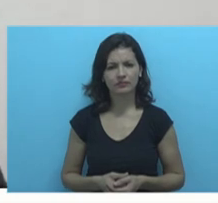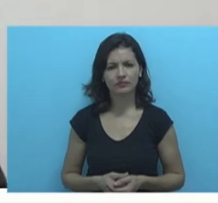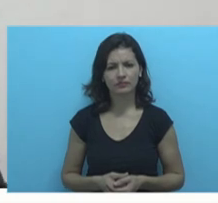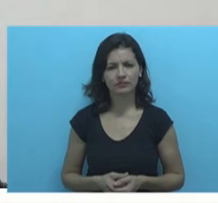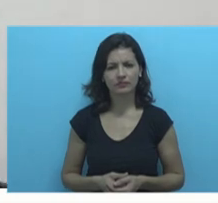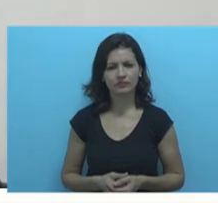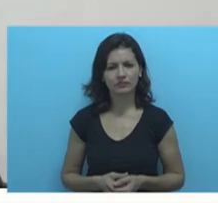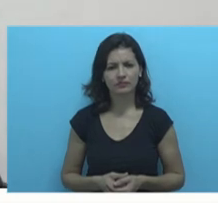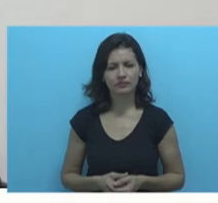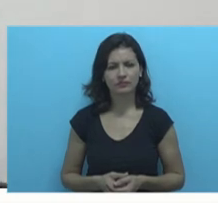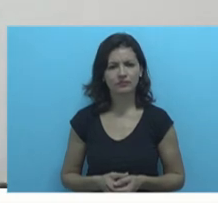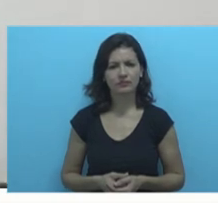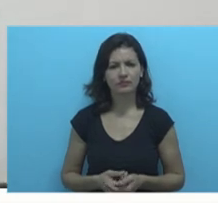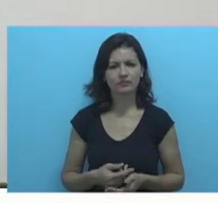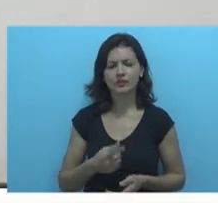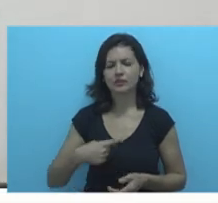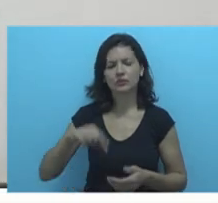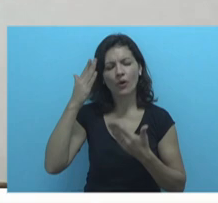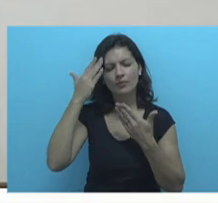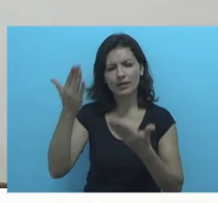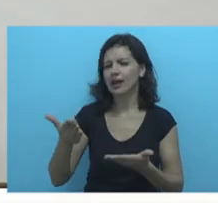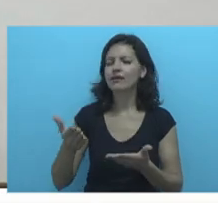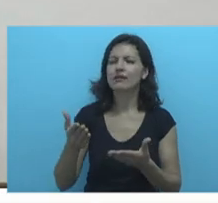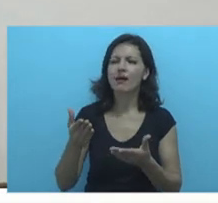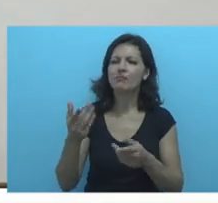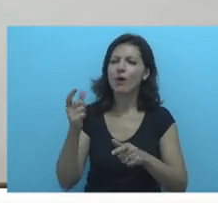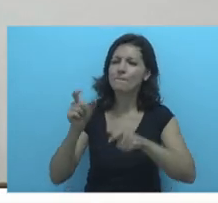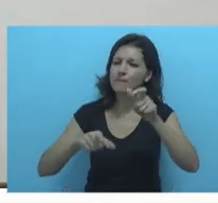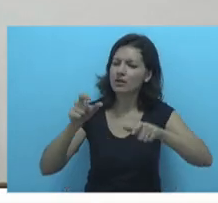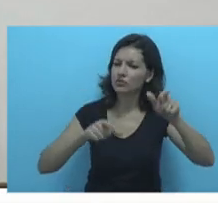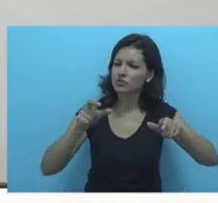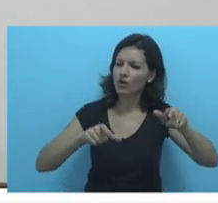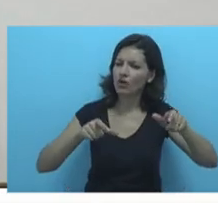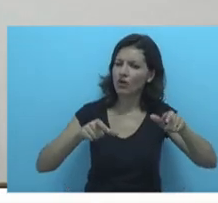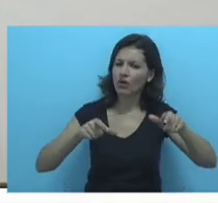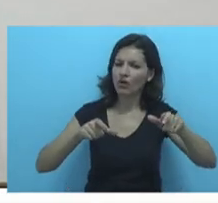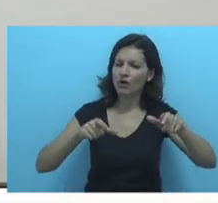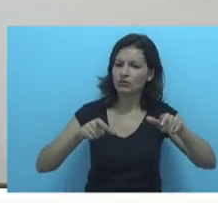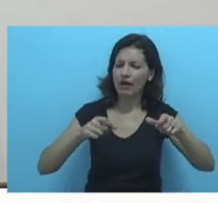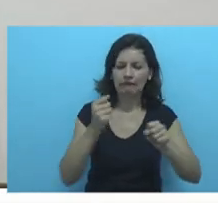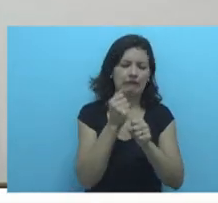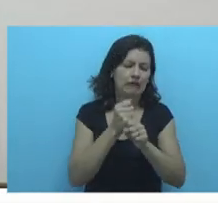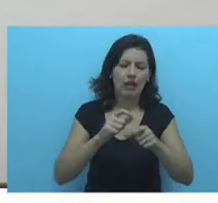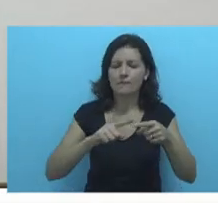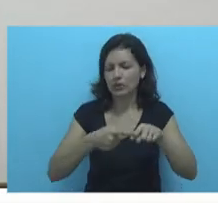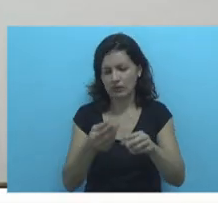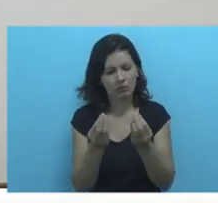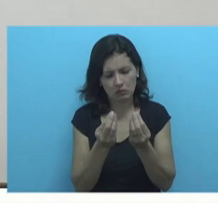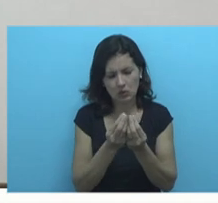Hemos homenajeado muchas veces a estadistas, a hombres de Estado, y hemos homenajeado muchas veces